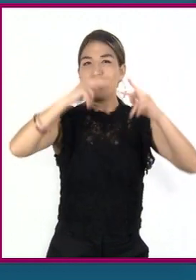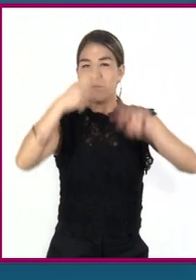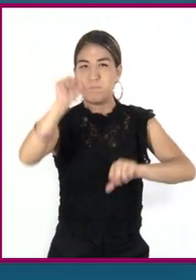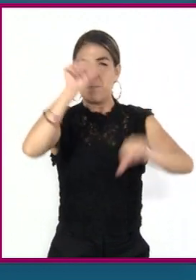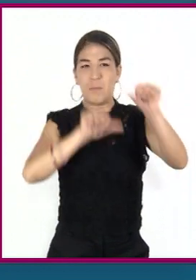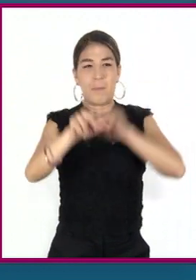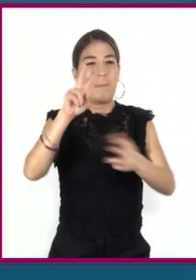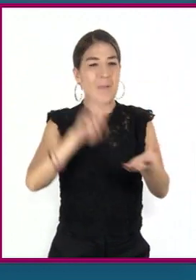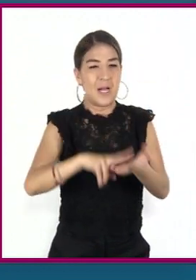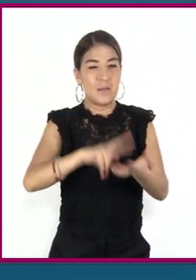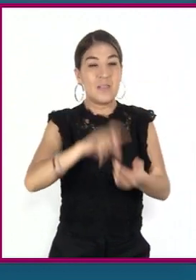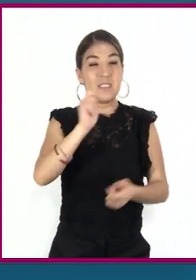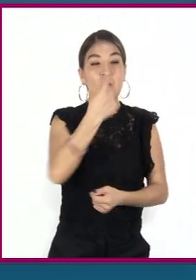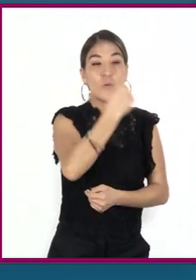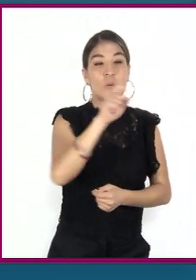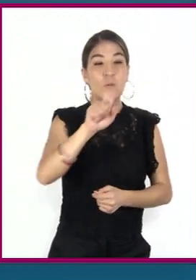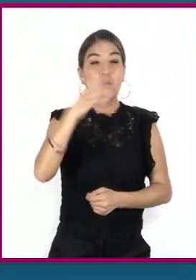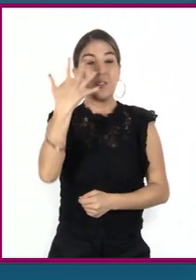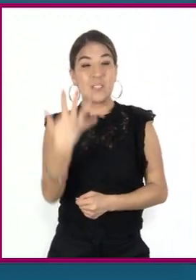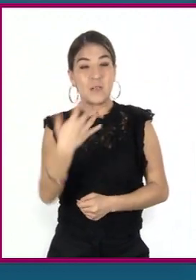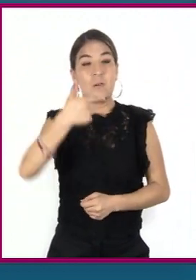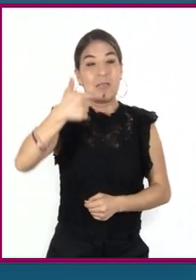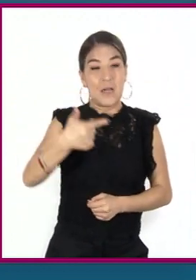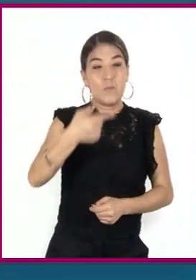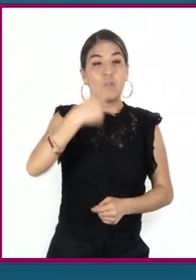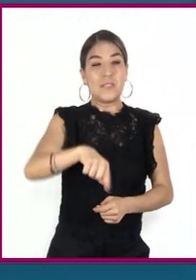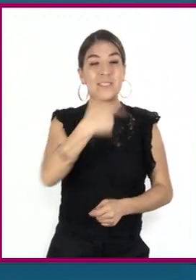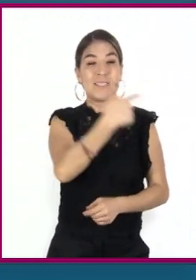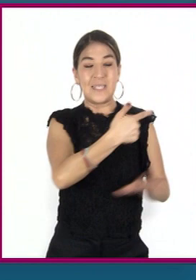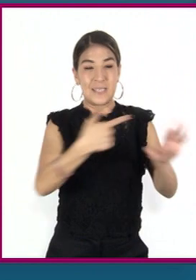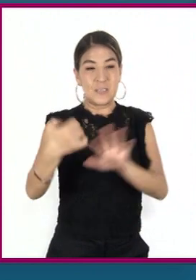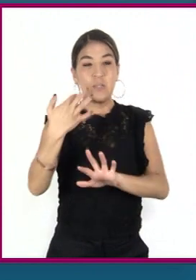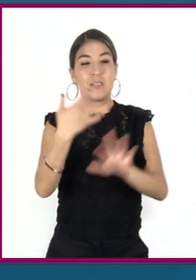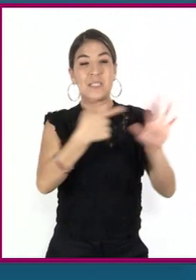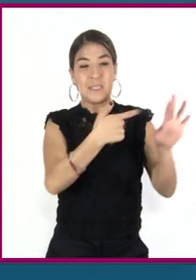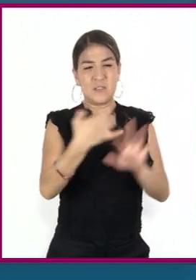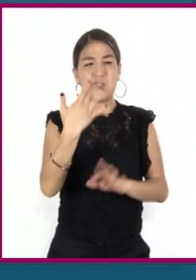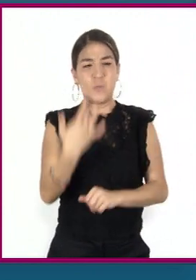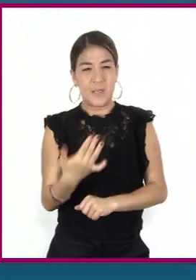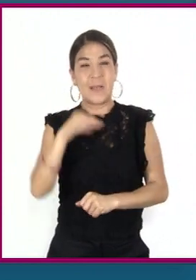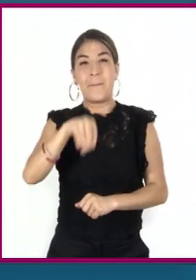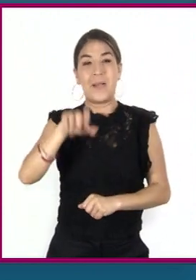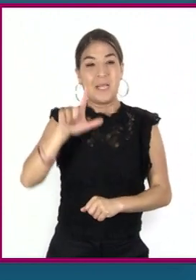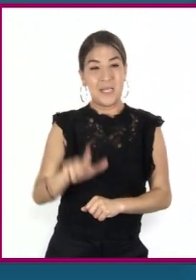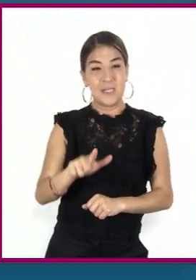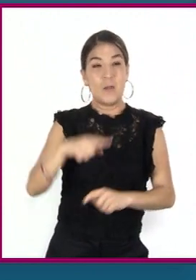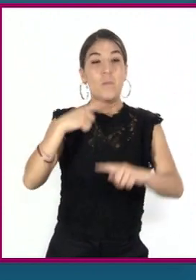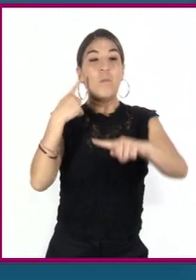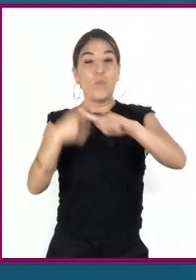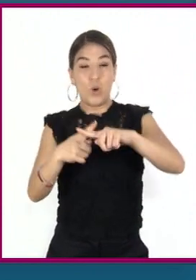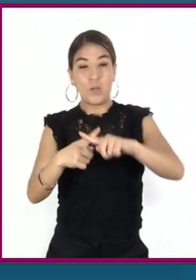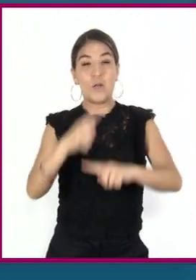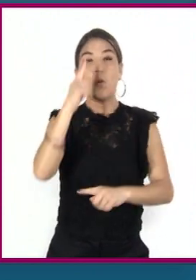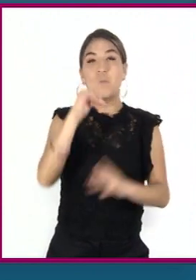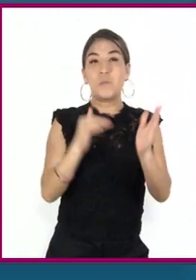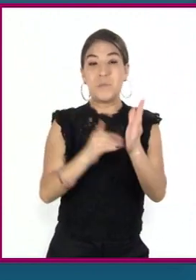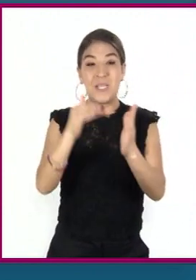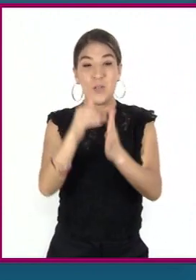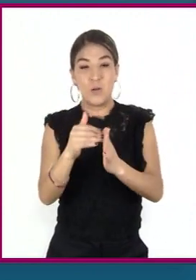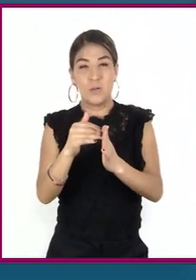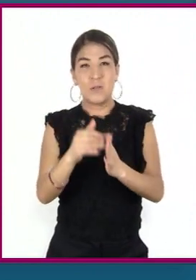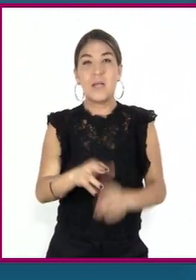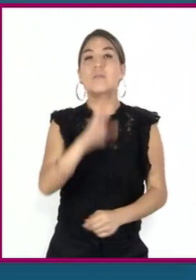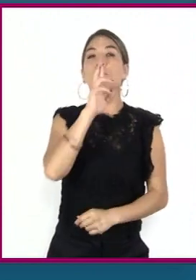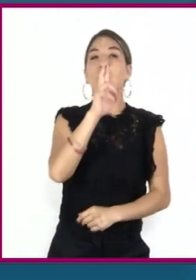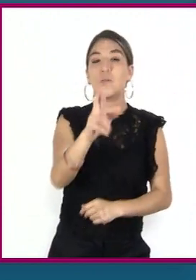los 1.5 gramos de soluto divididos entre los 750 mililitros de disolución y multiplicados por 1 millón,